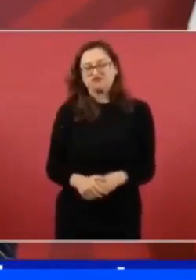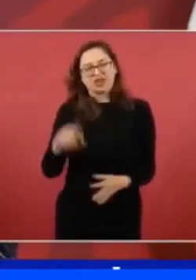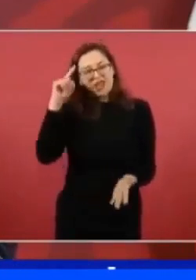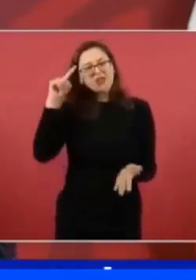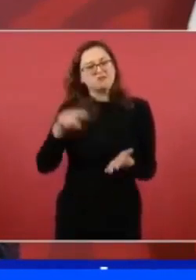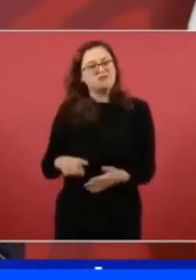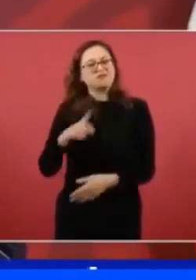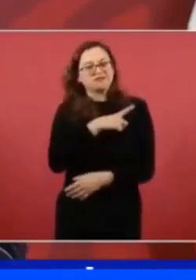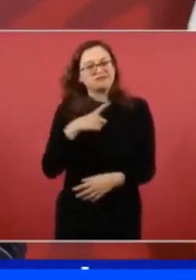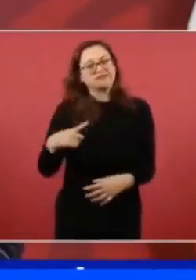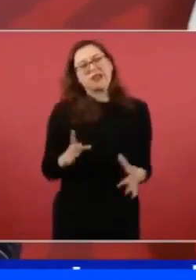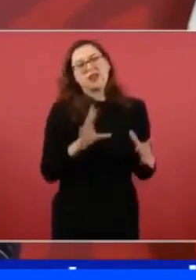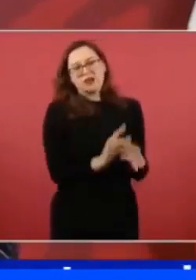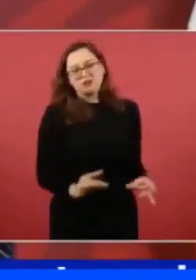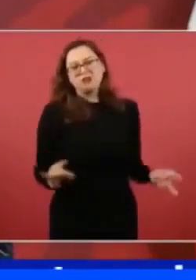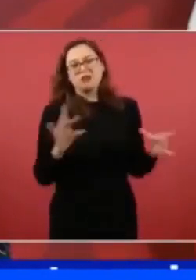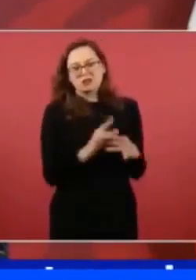de qué